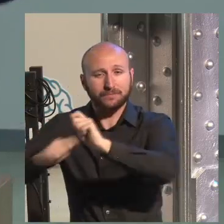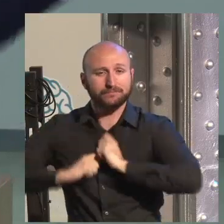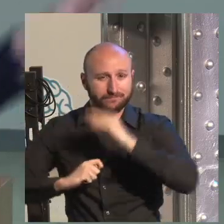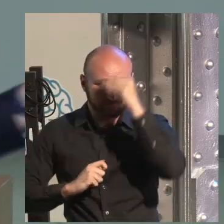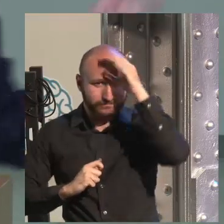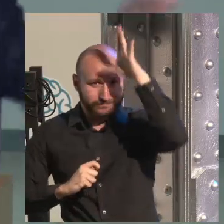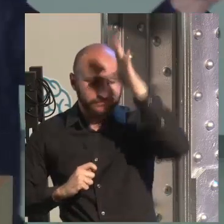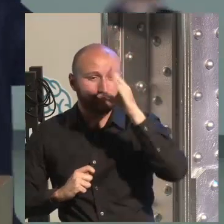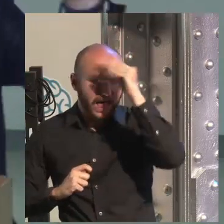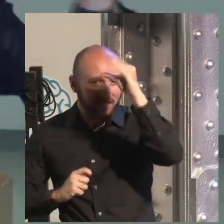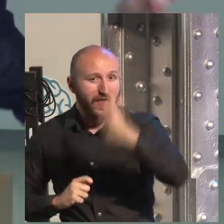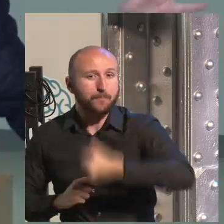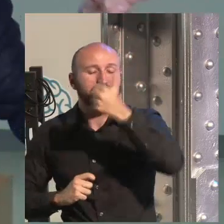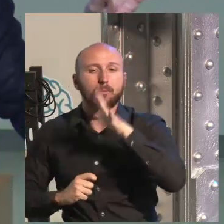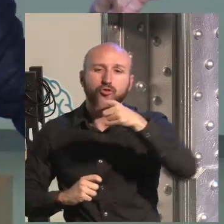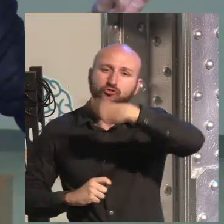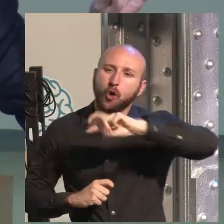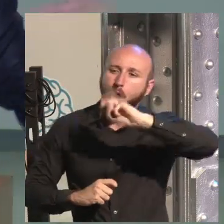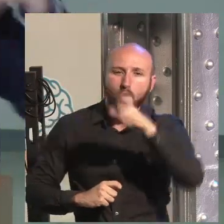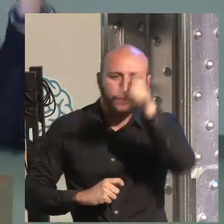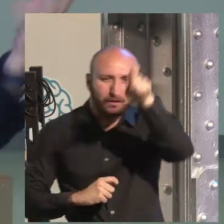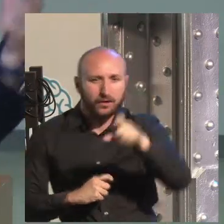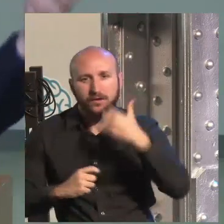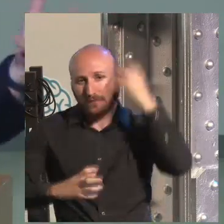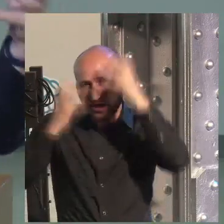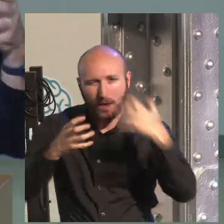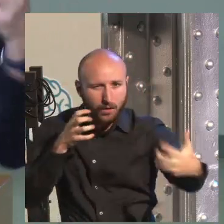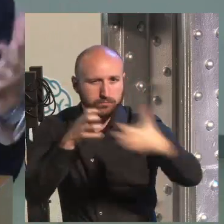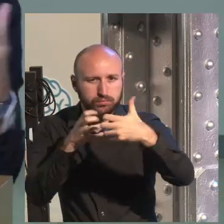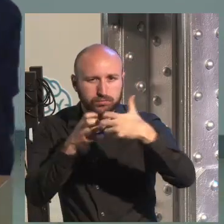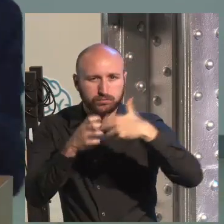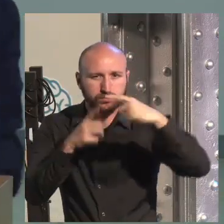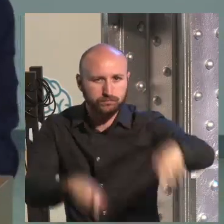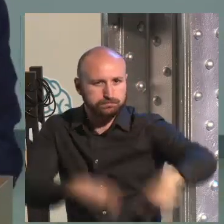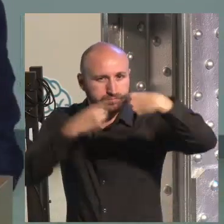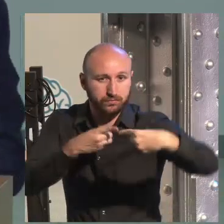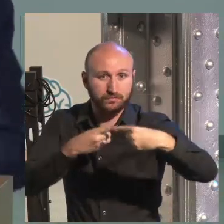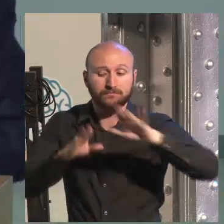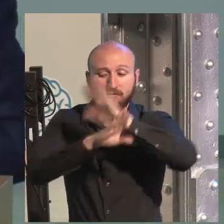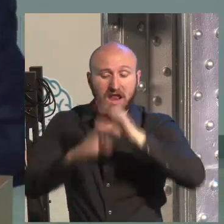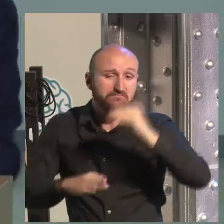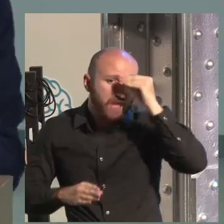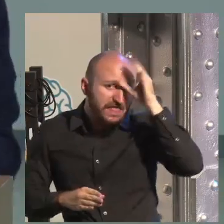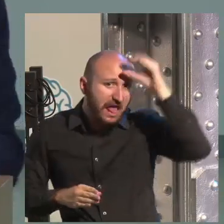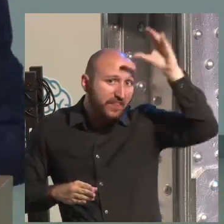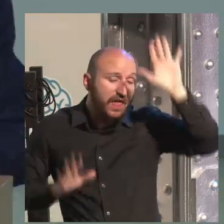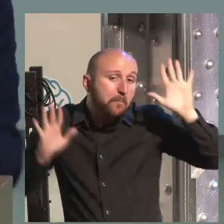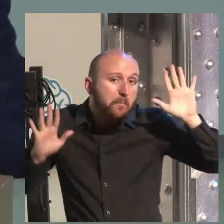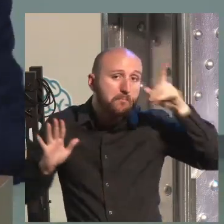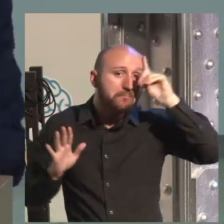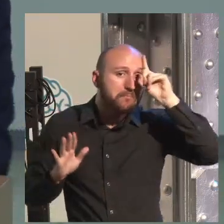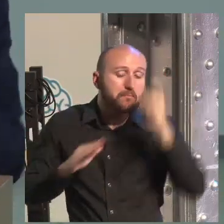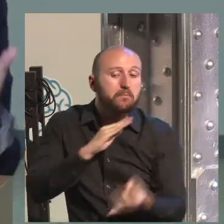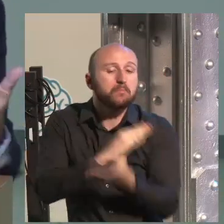porque teníamos que competir con otras especies. Y la inteligencia, no sabe por qué, pues de entrada se supone que ser